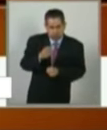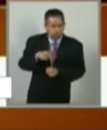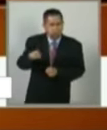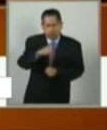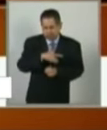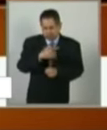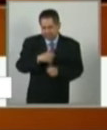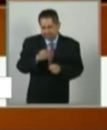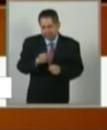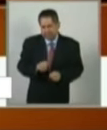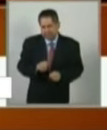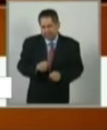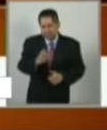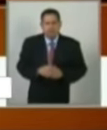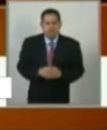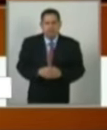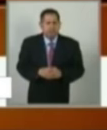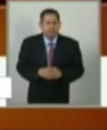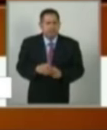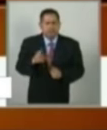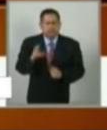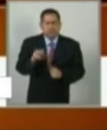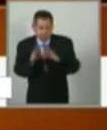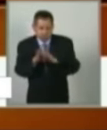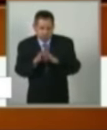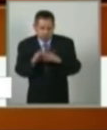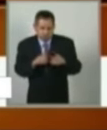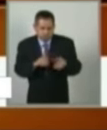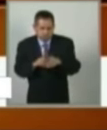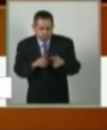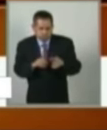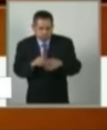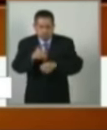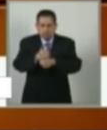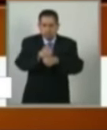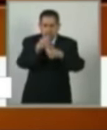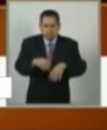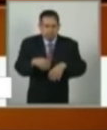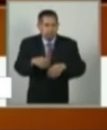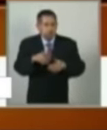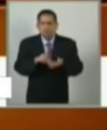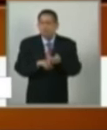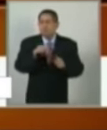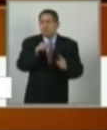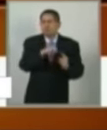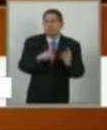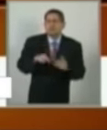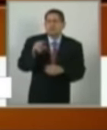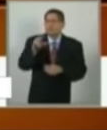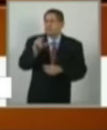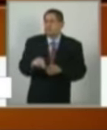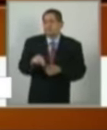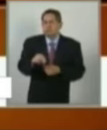excepcionales, como la de una diputada o senadora Cloutier, que se manifestó en contra de la forma y del